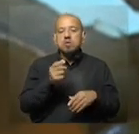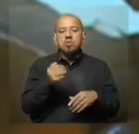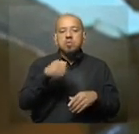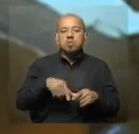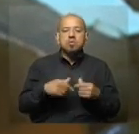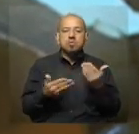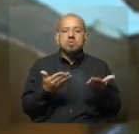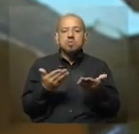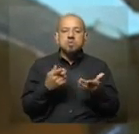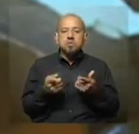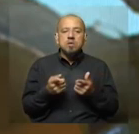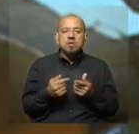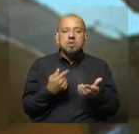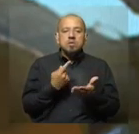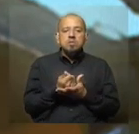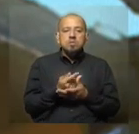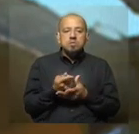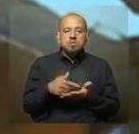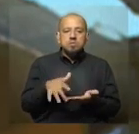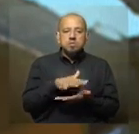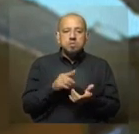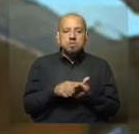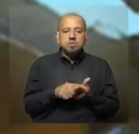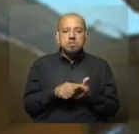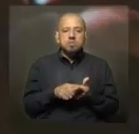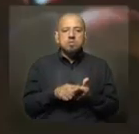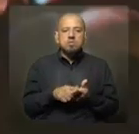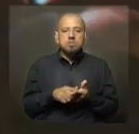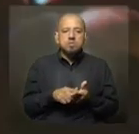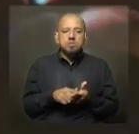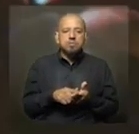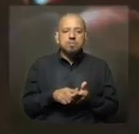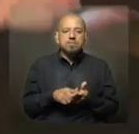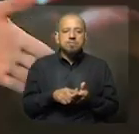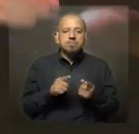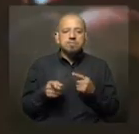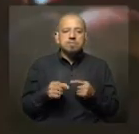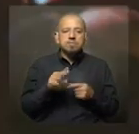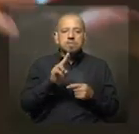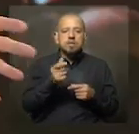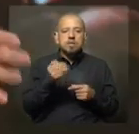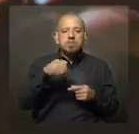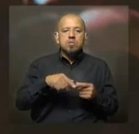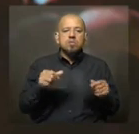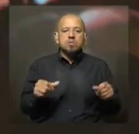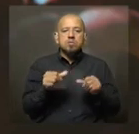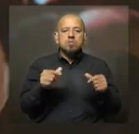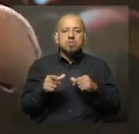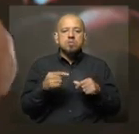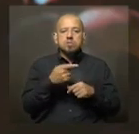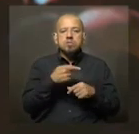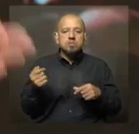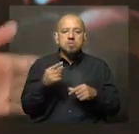hacer una comparación, ¿no? Con lo que nos cobran en el barrio, en los locales. Sí. Sí, bueno, a nivel de la UAM se realiza